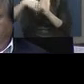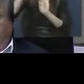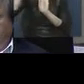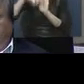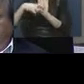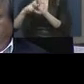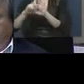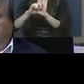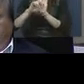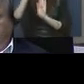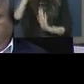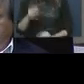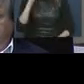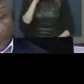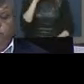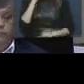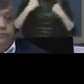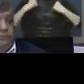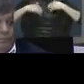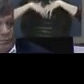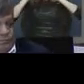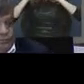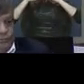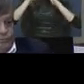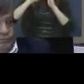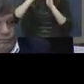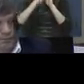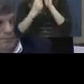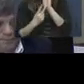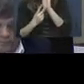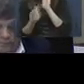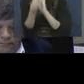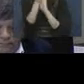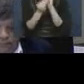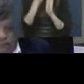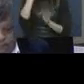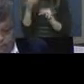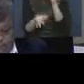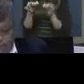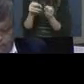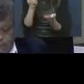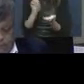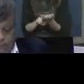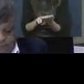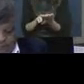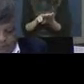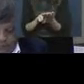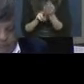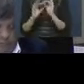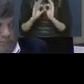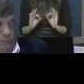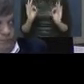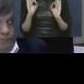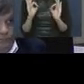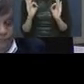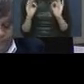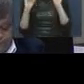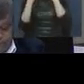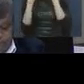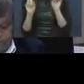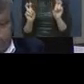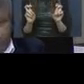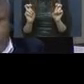ley que sin duda va a fortalecer, corregir y perfeccionar la justicia tributaria aduanera, especialmente en lo que se